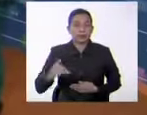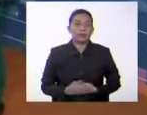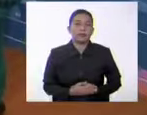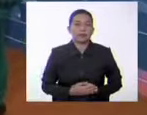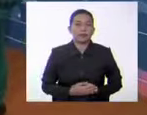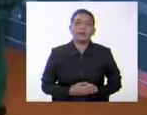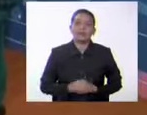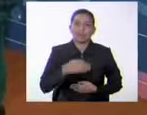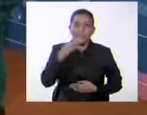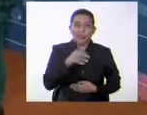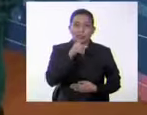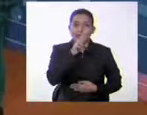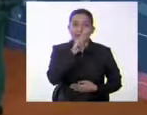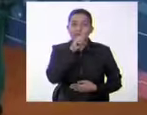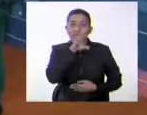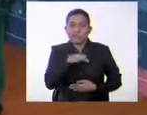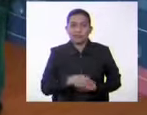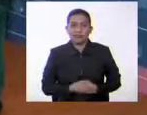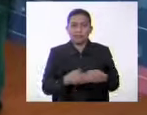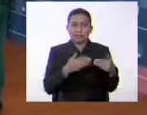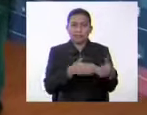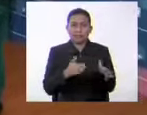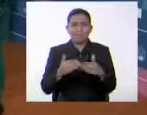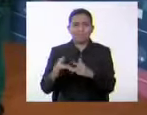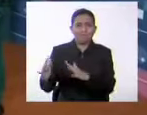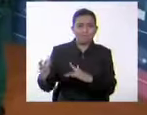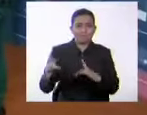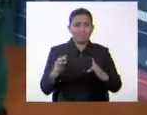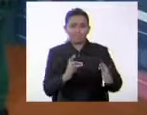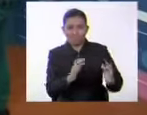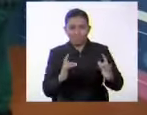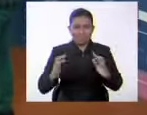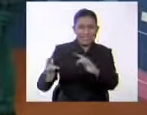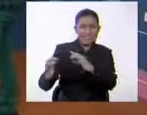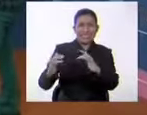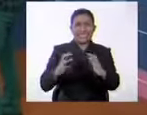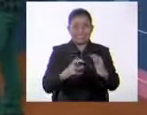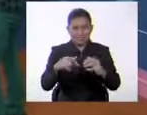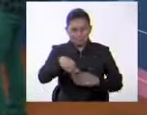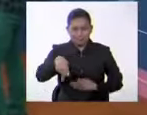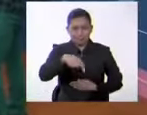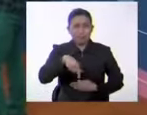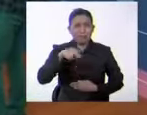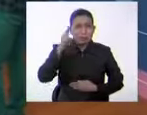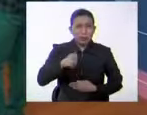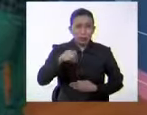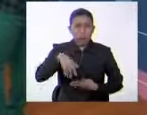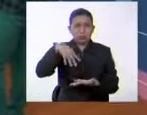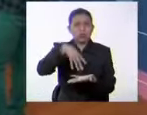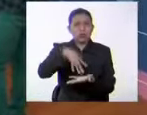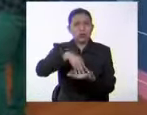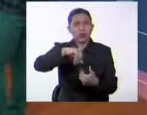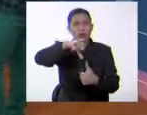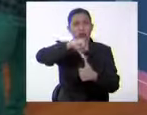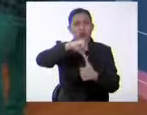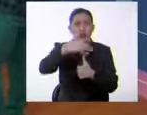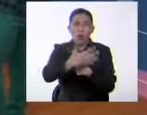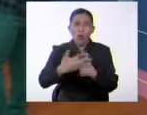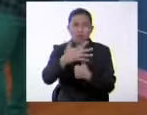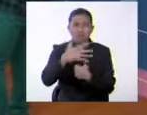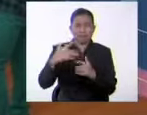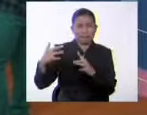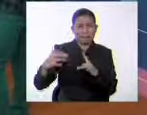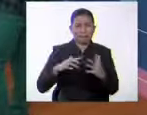tú lo mencionabas, esas diferentes guerras civiles, ¿verdad? Levantamientos que se dieron entre el mismo pueblo centroamericano, como tú lo